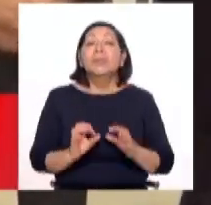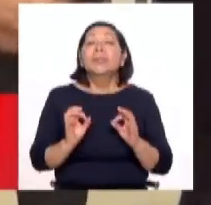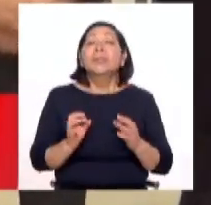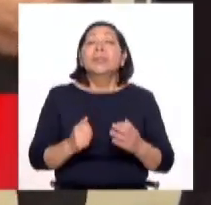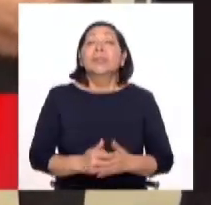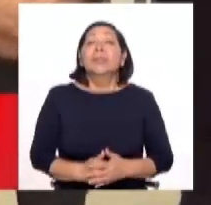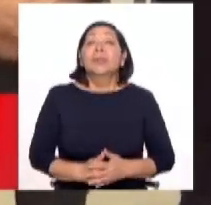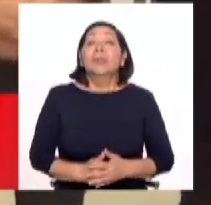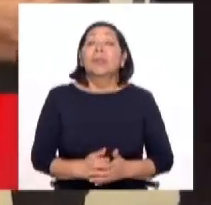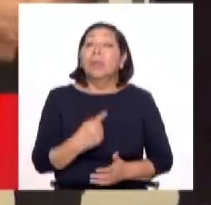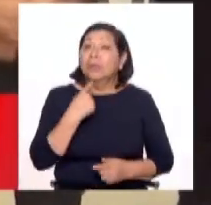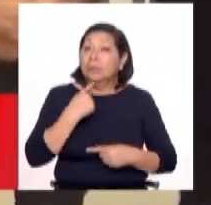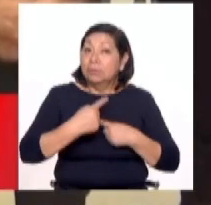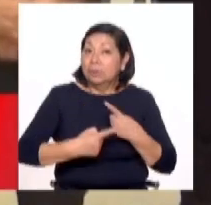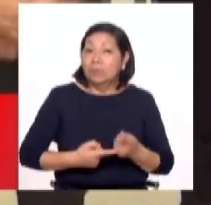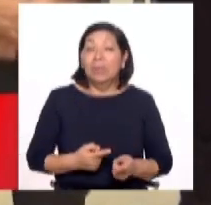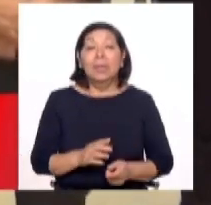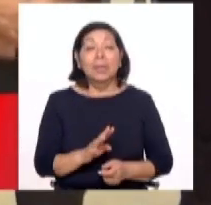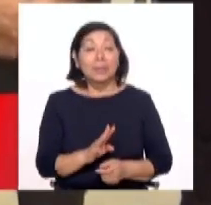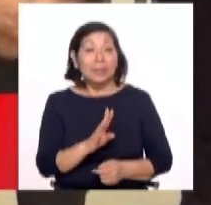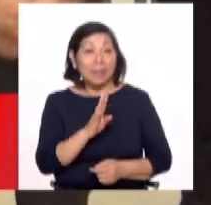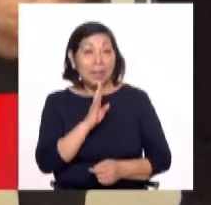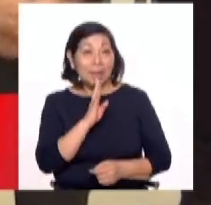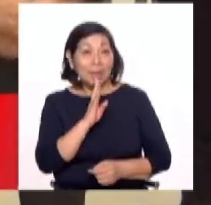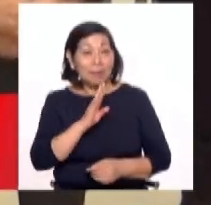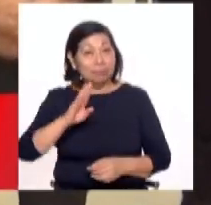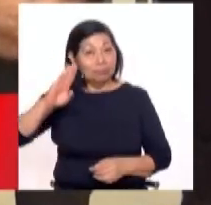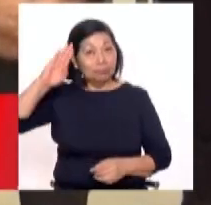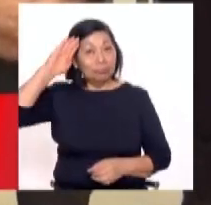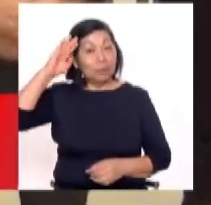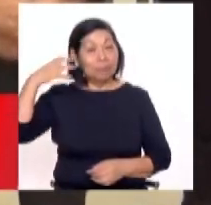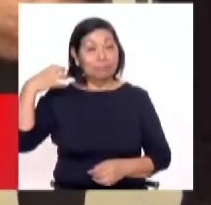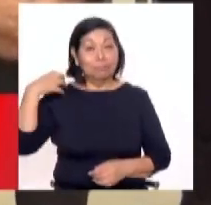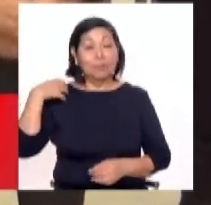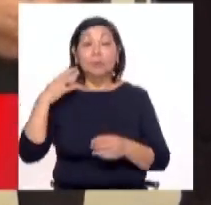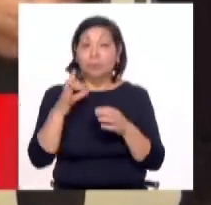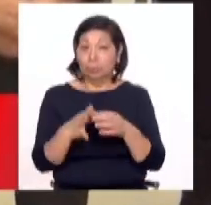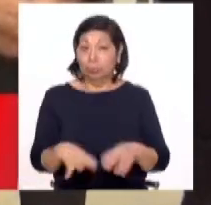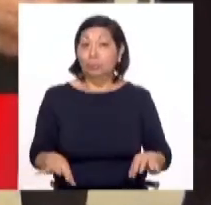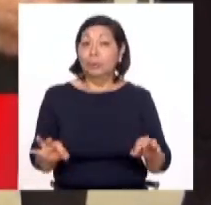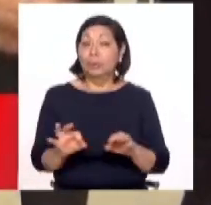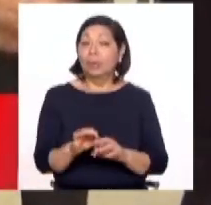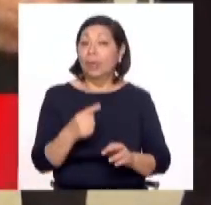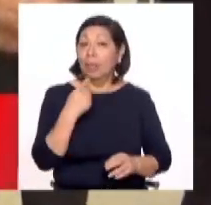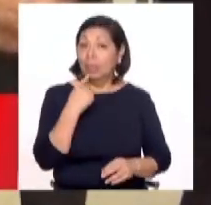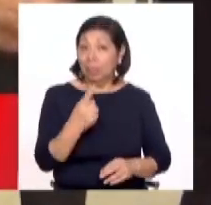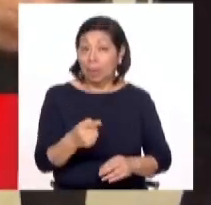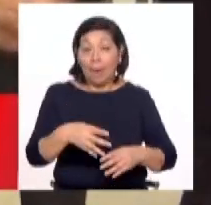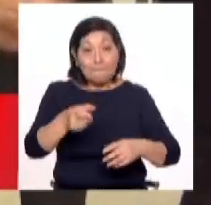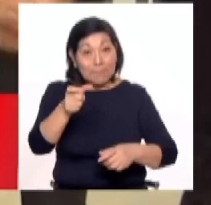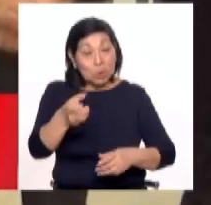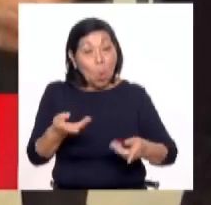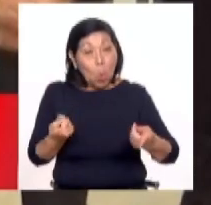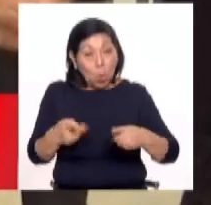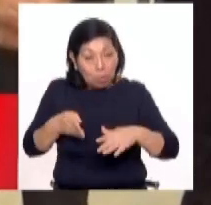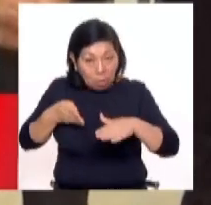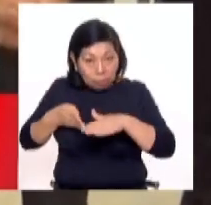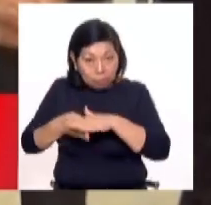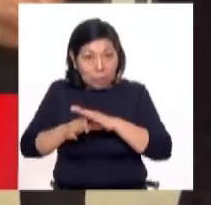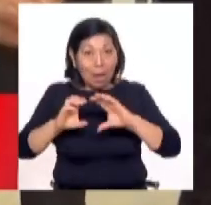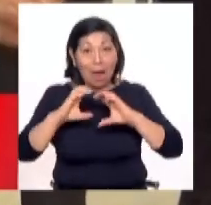Precisamente acotando a las expresiones que ha dado nuestro comandante general, es importante señalar que el público asistente al Estadio